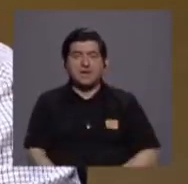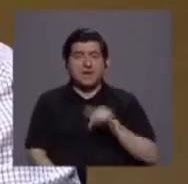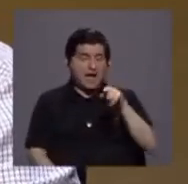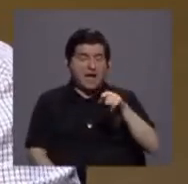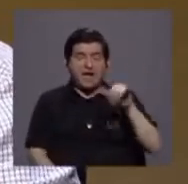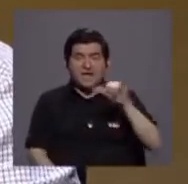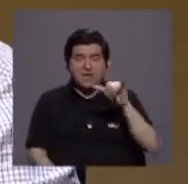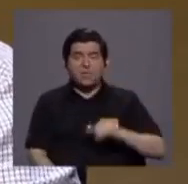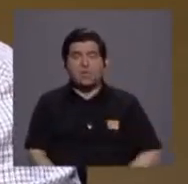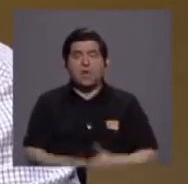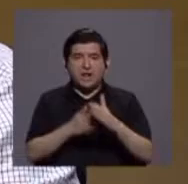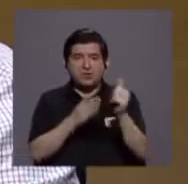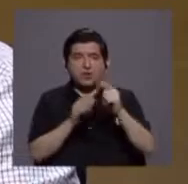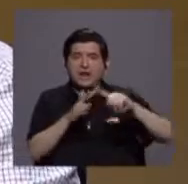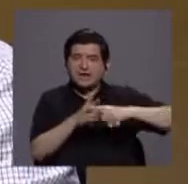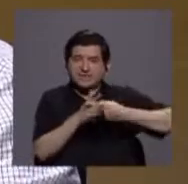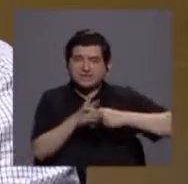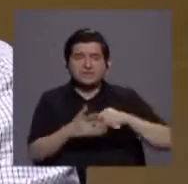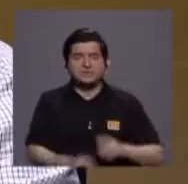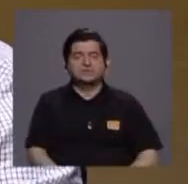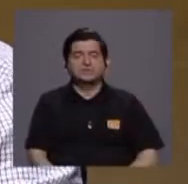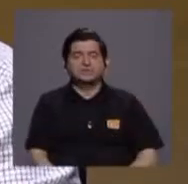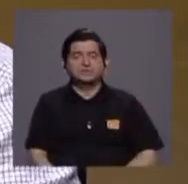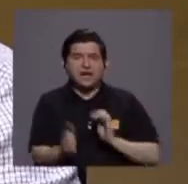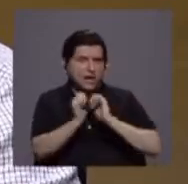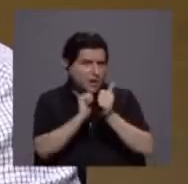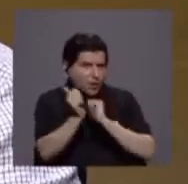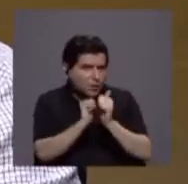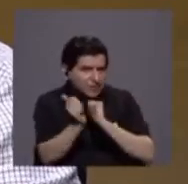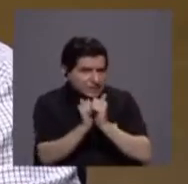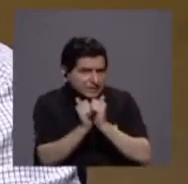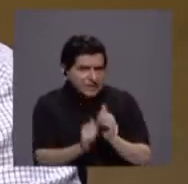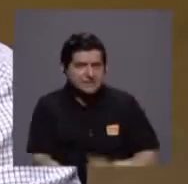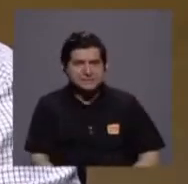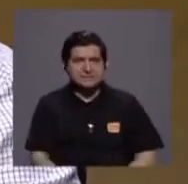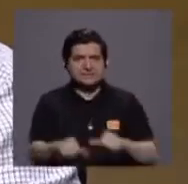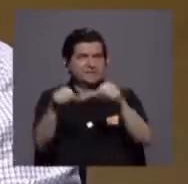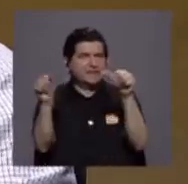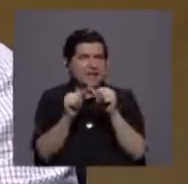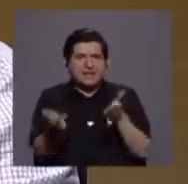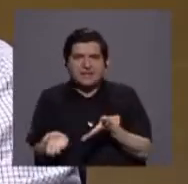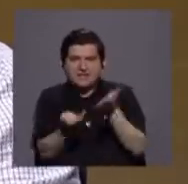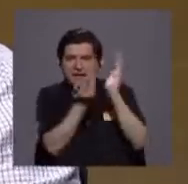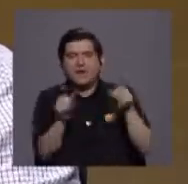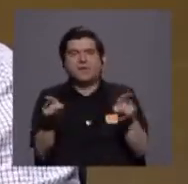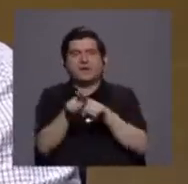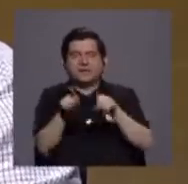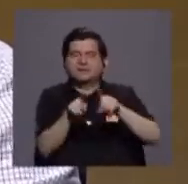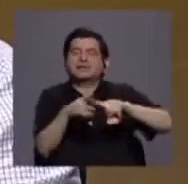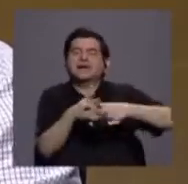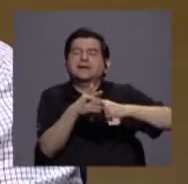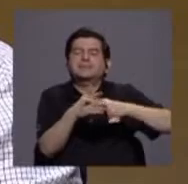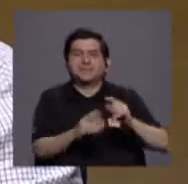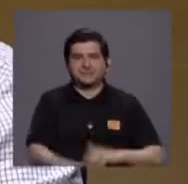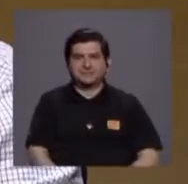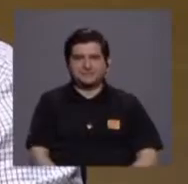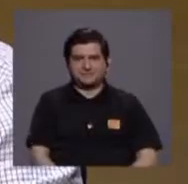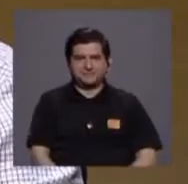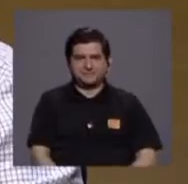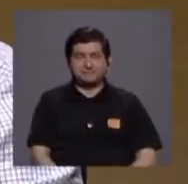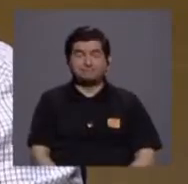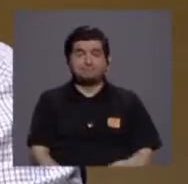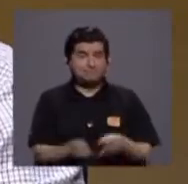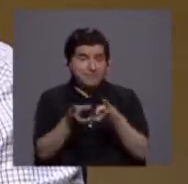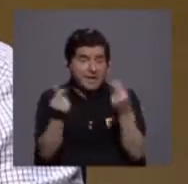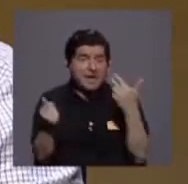ajusta. El tema de la competitividad de nuestro sector exportador también se ajusta. Entonces la